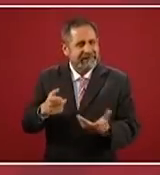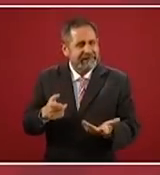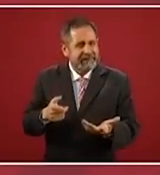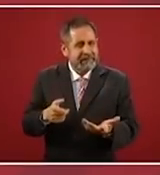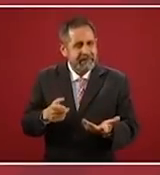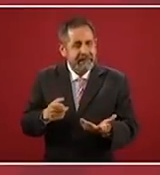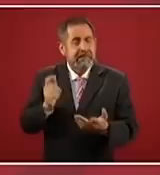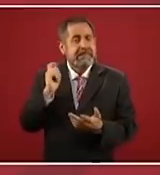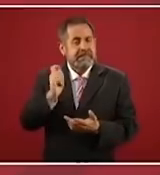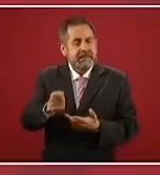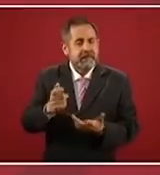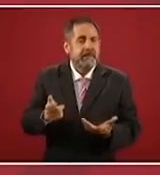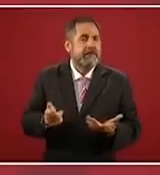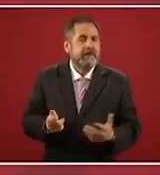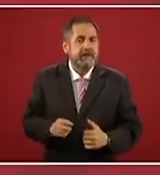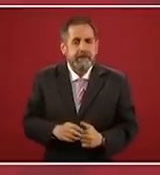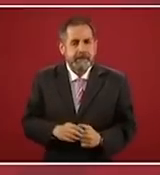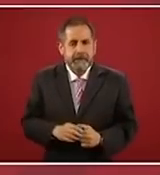sino es